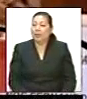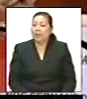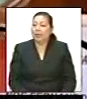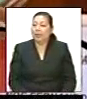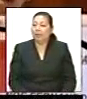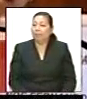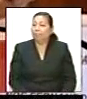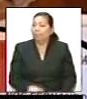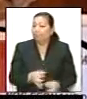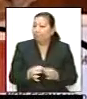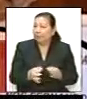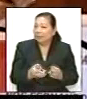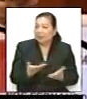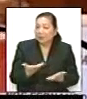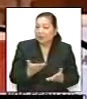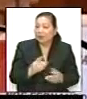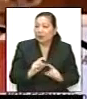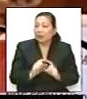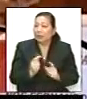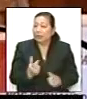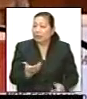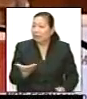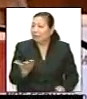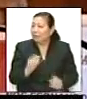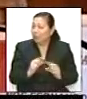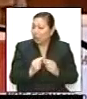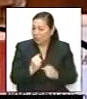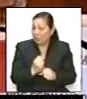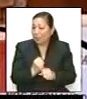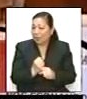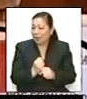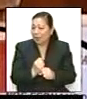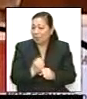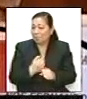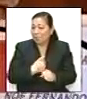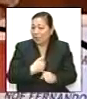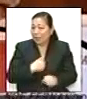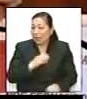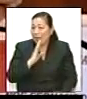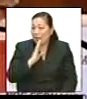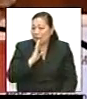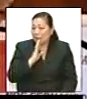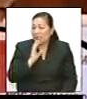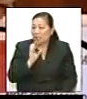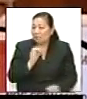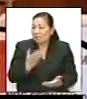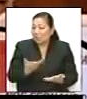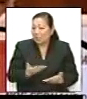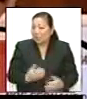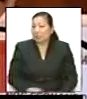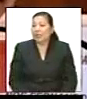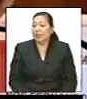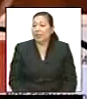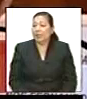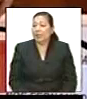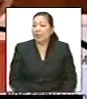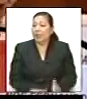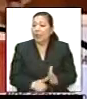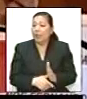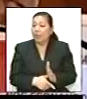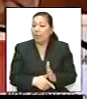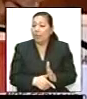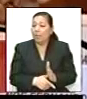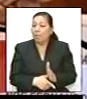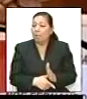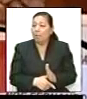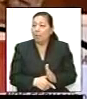tema que comenta la diputada Salgado, en estos grupos de trabajo que usted muy bien mencionó, saber si efectivamente se rinden después algún